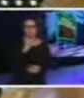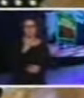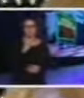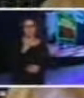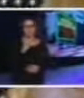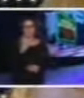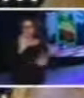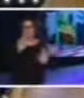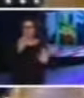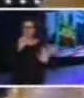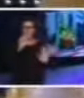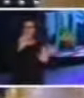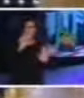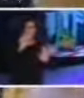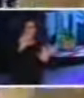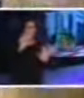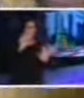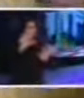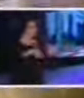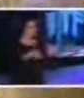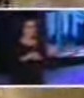momento.